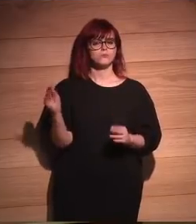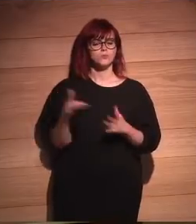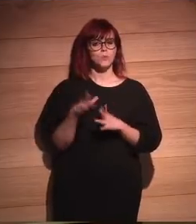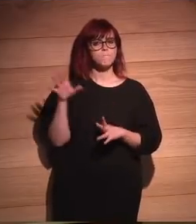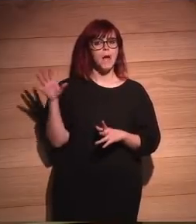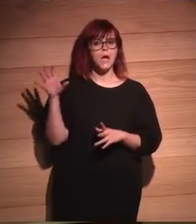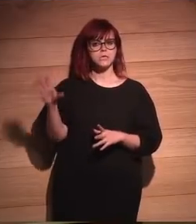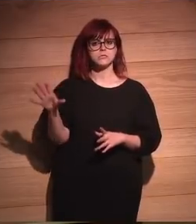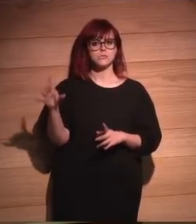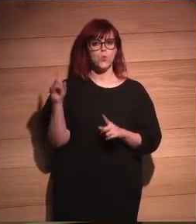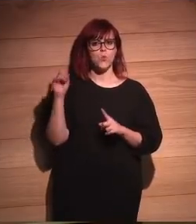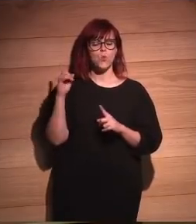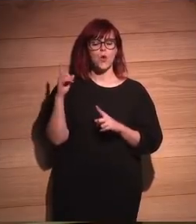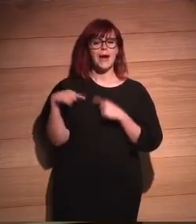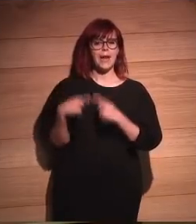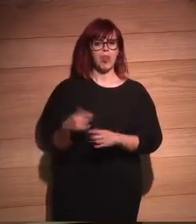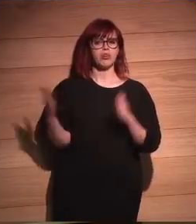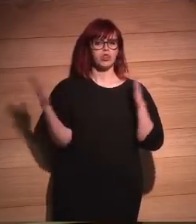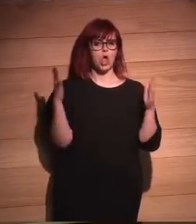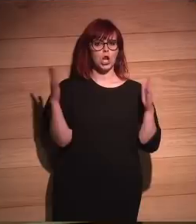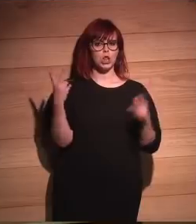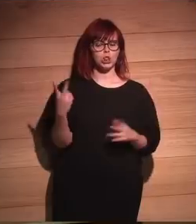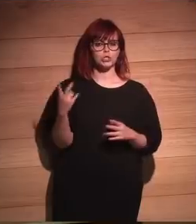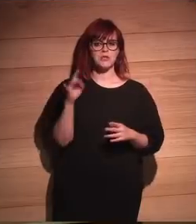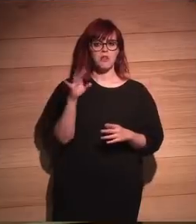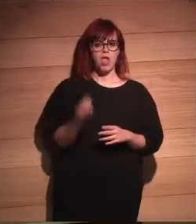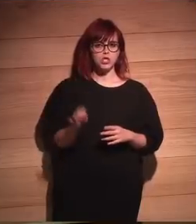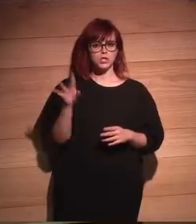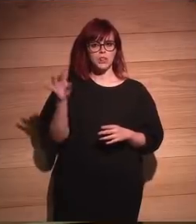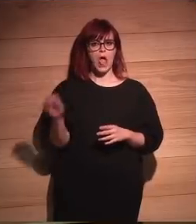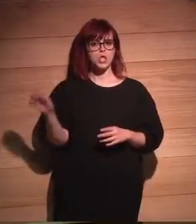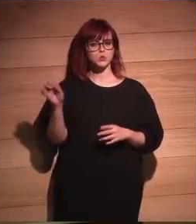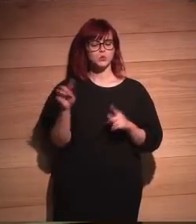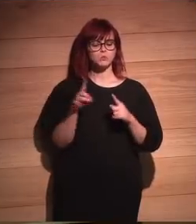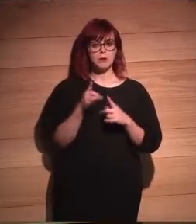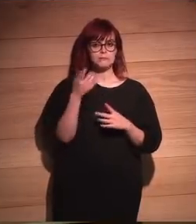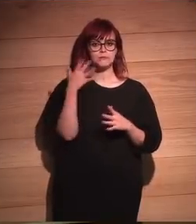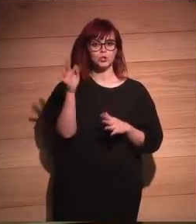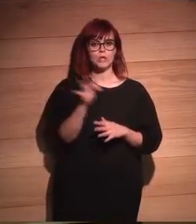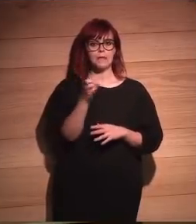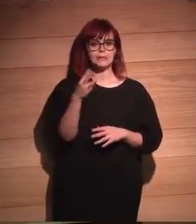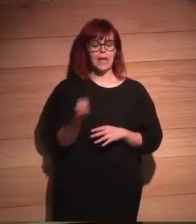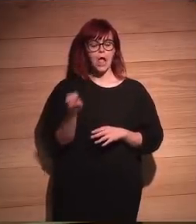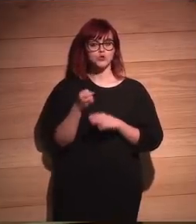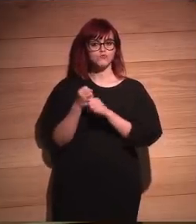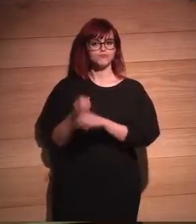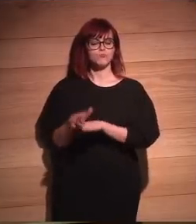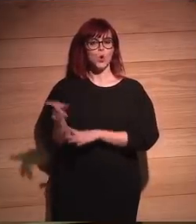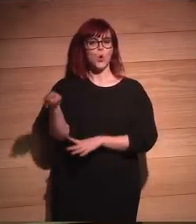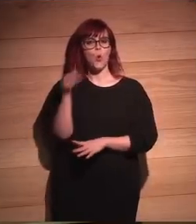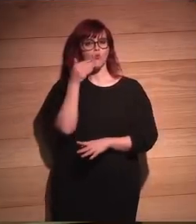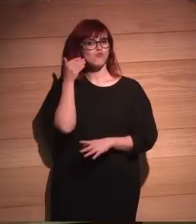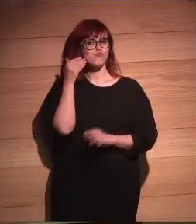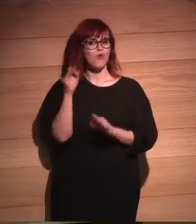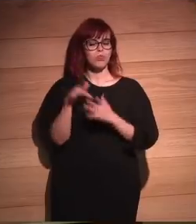que ha hecho su país en una generación o en 2 generaciones de 15 años, pues no lo encontramos en Europa. En Europa no